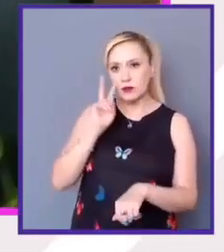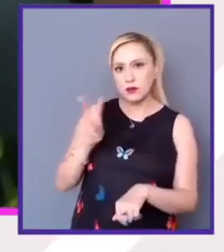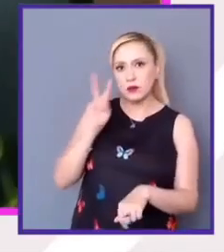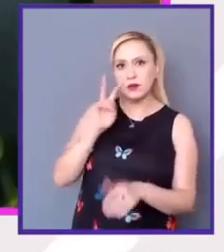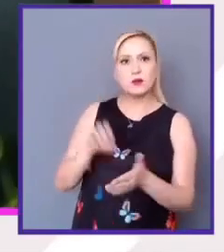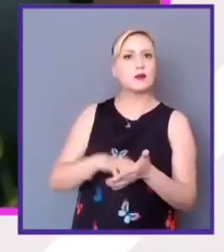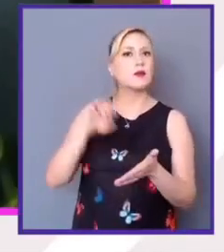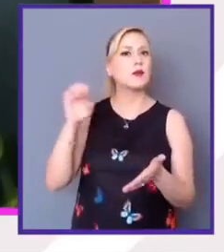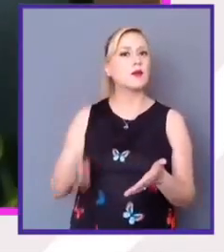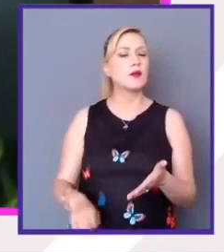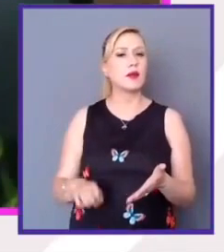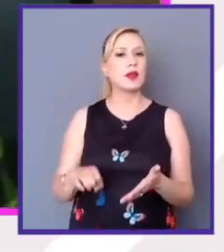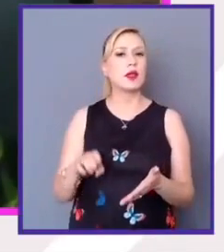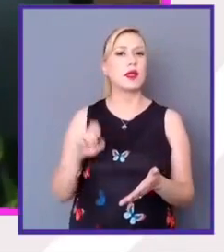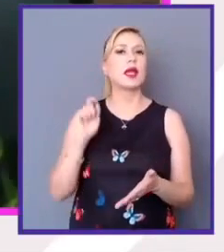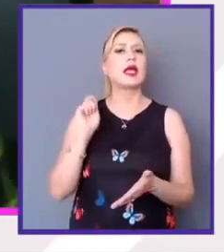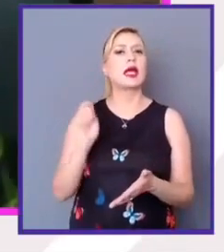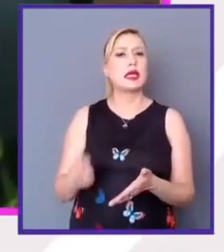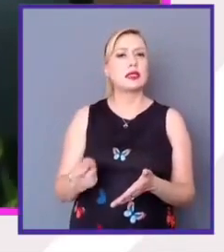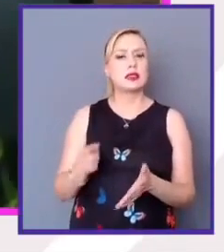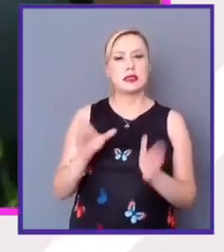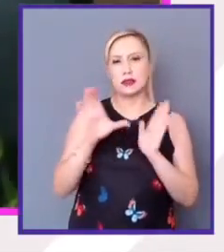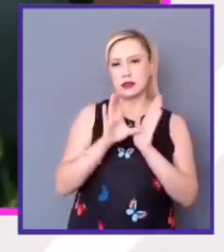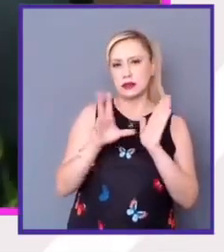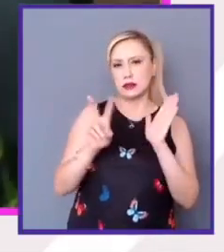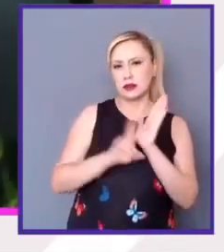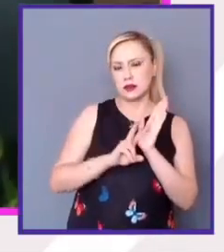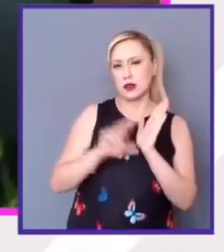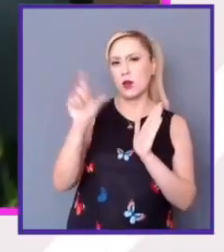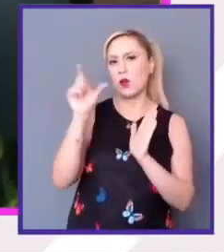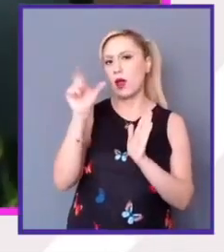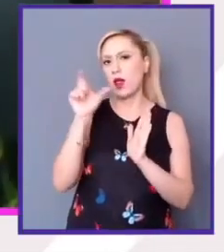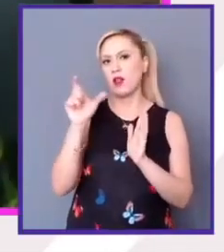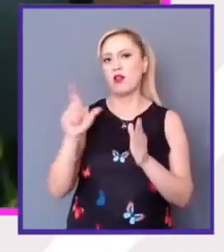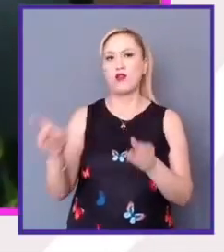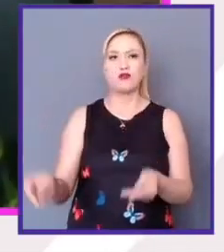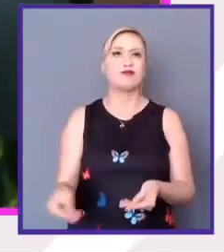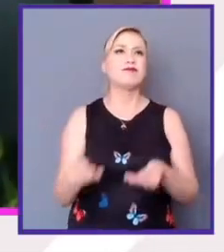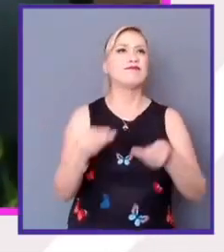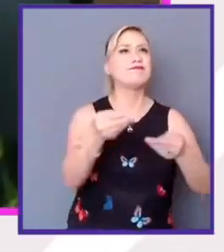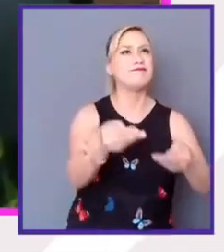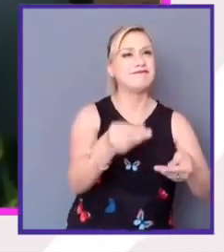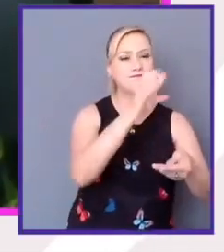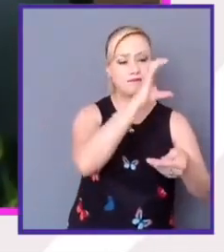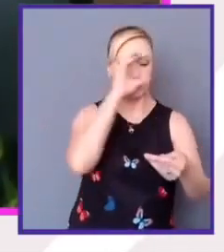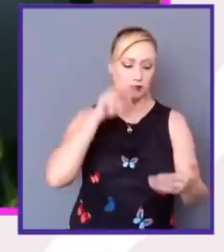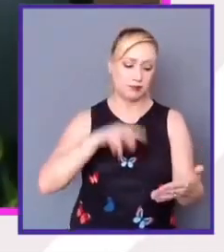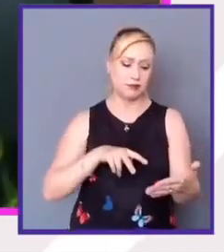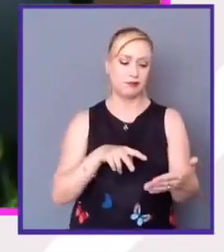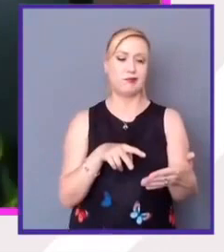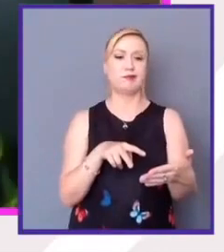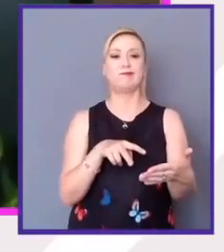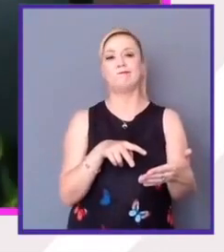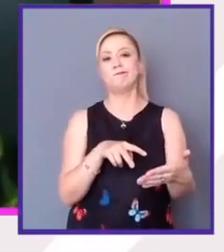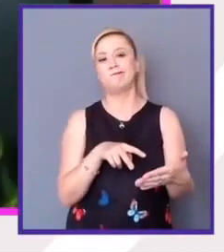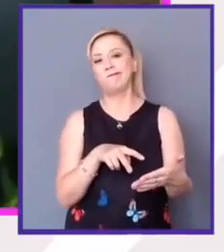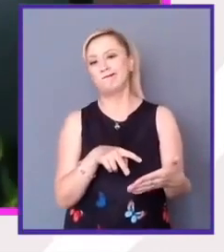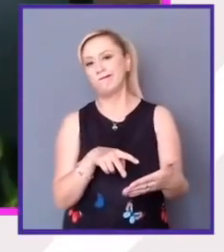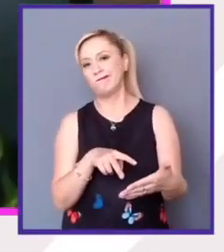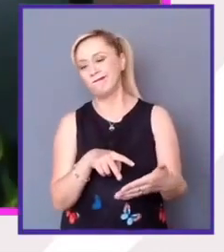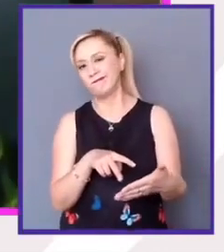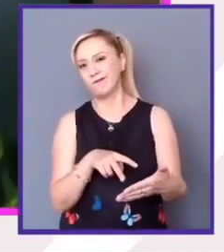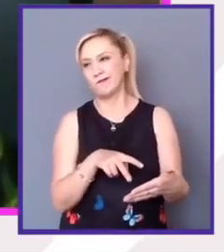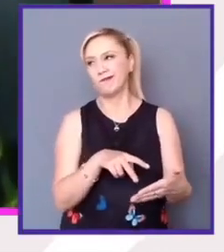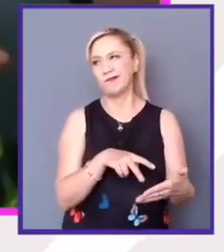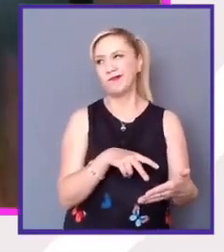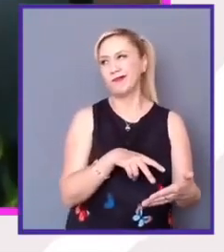de los CVs, justamente se va viendo en el acceso al empleo, pero también en otros puntos de, digamos, lo que